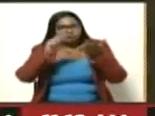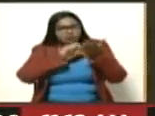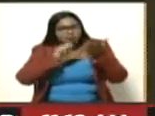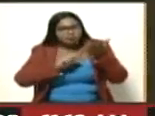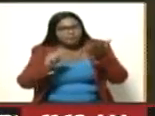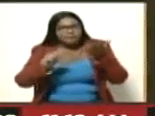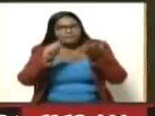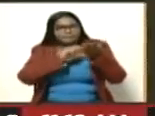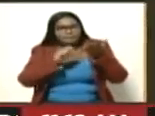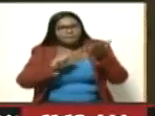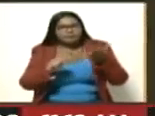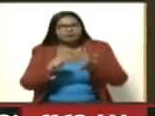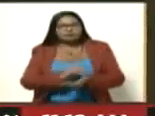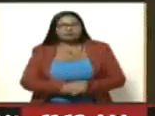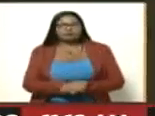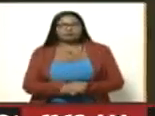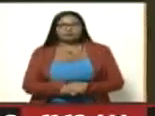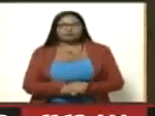La pelé, dice Ernesto.